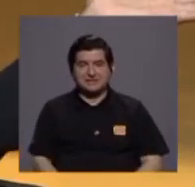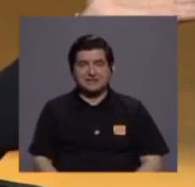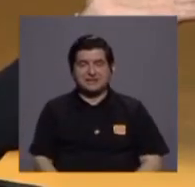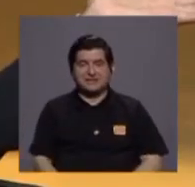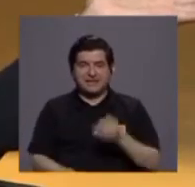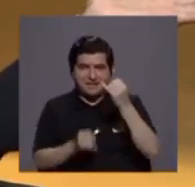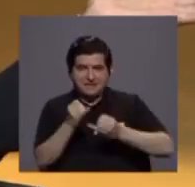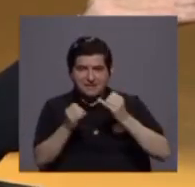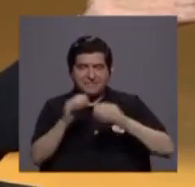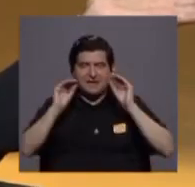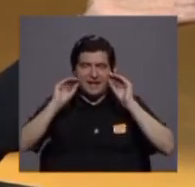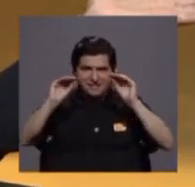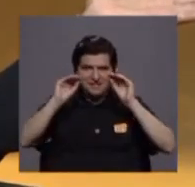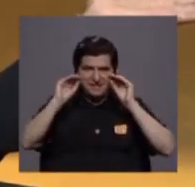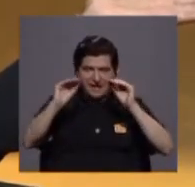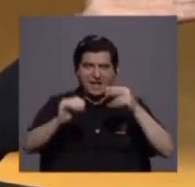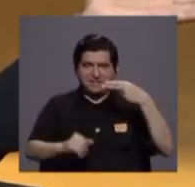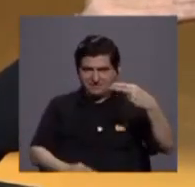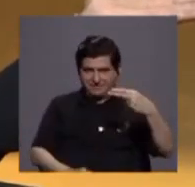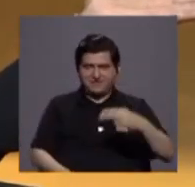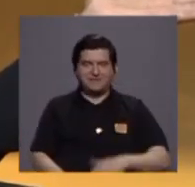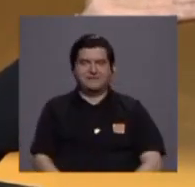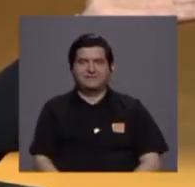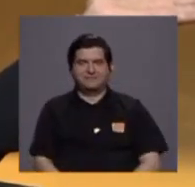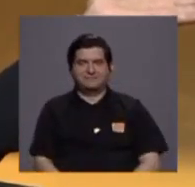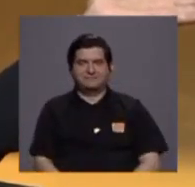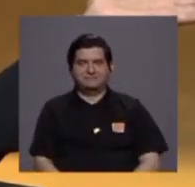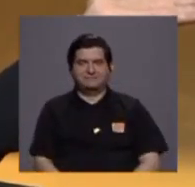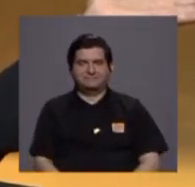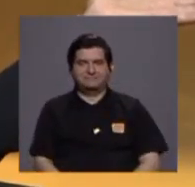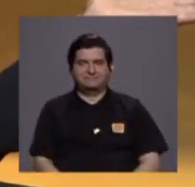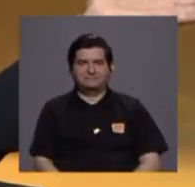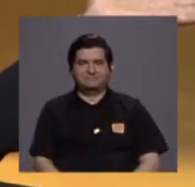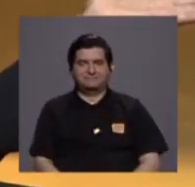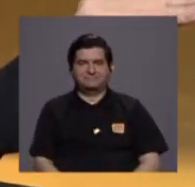del final de la cátedra, que